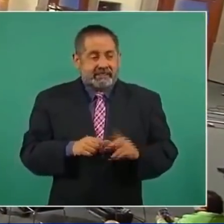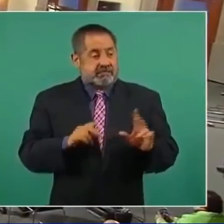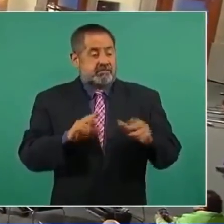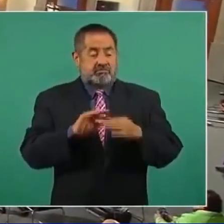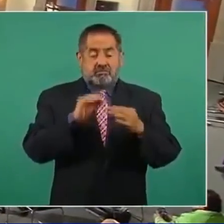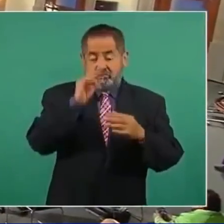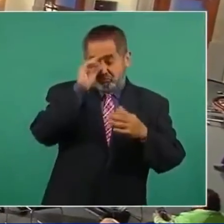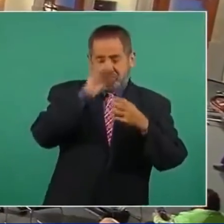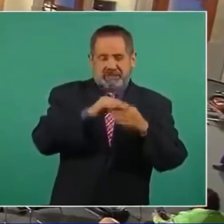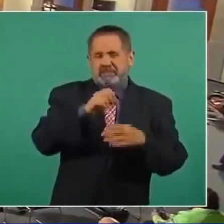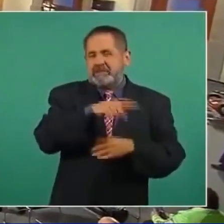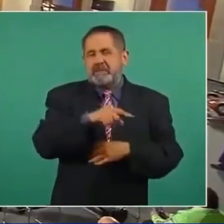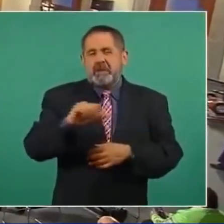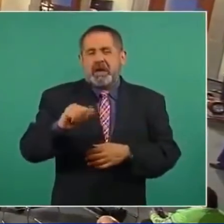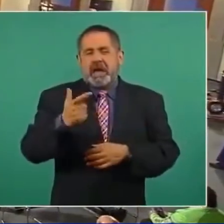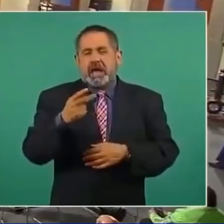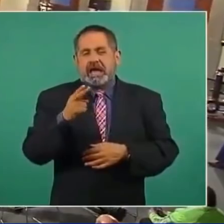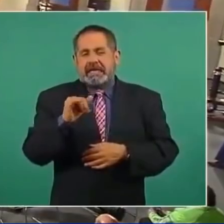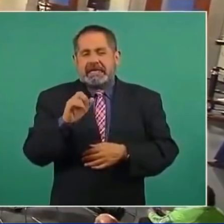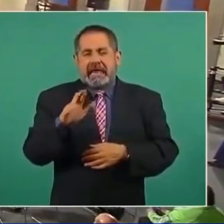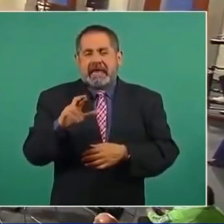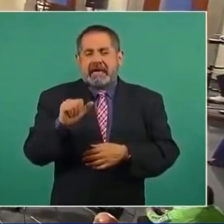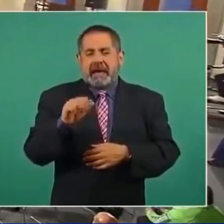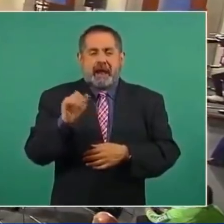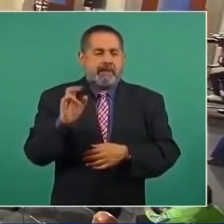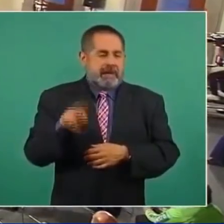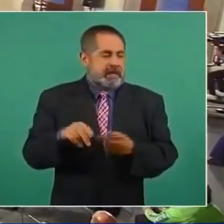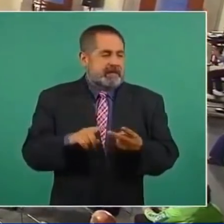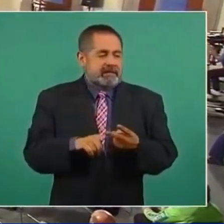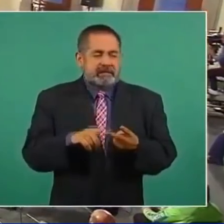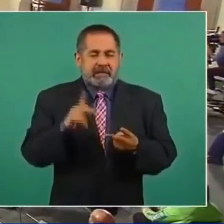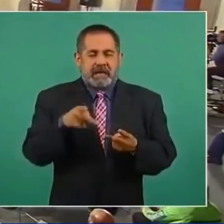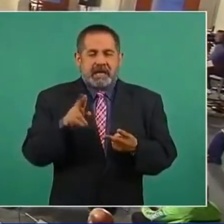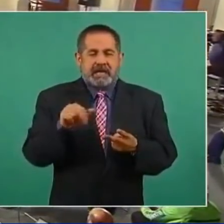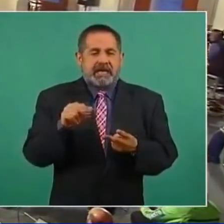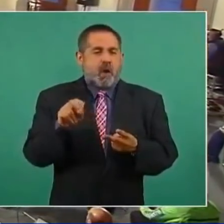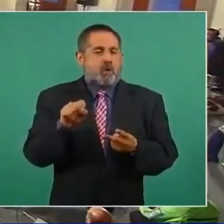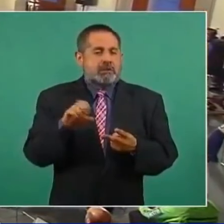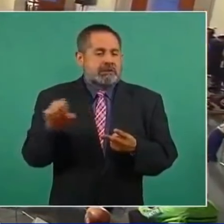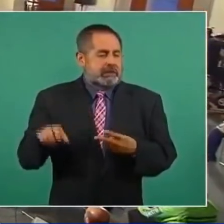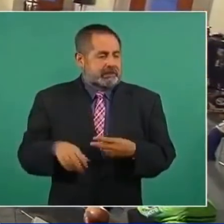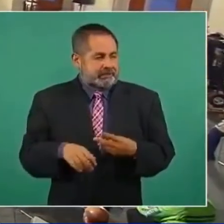intelectuales como Aguilar Camín, como Krause.